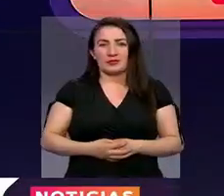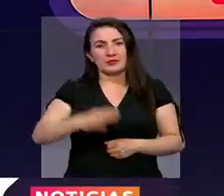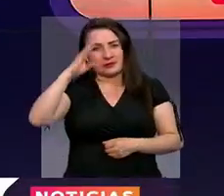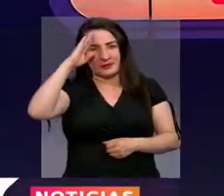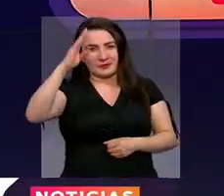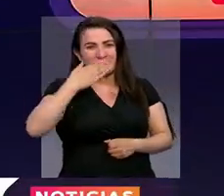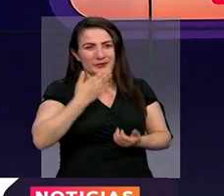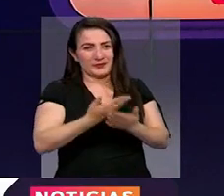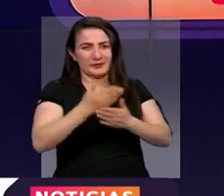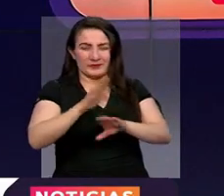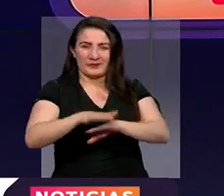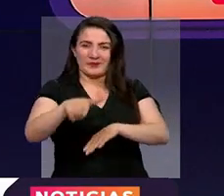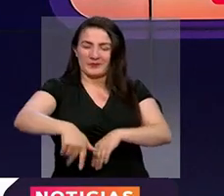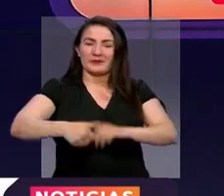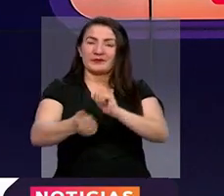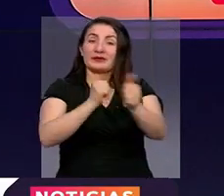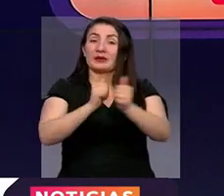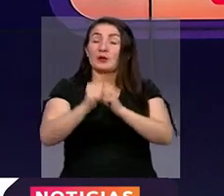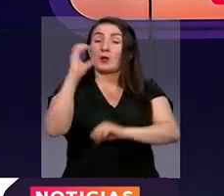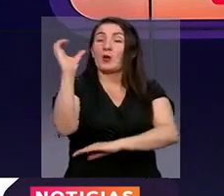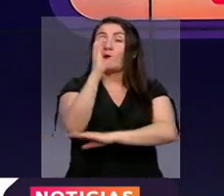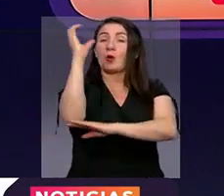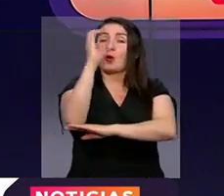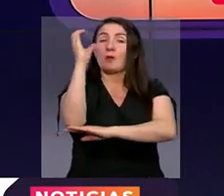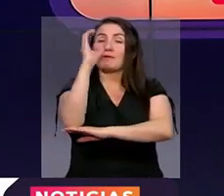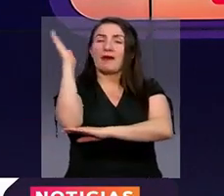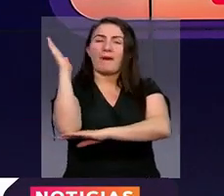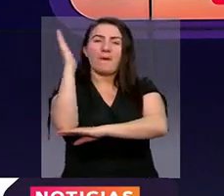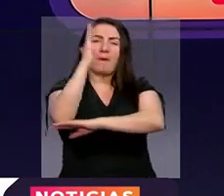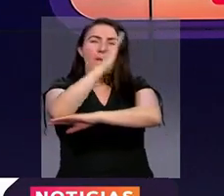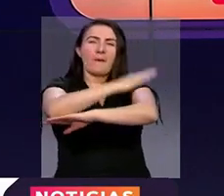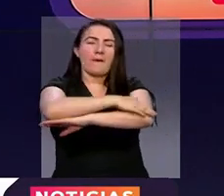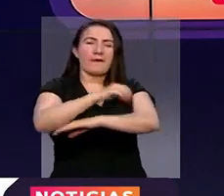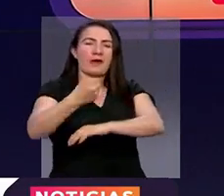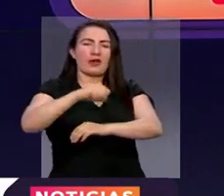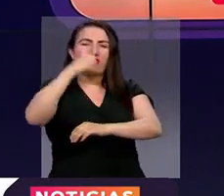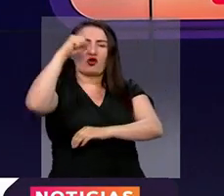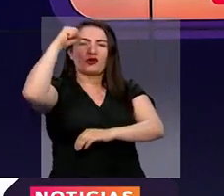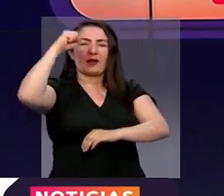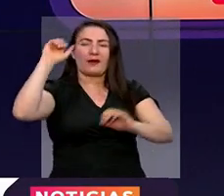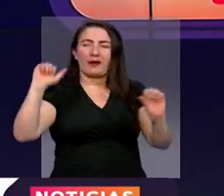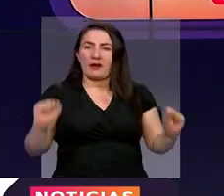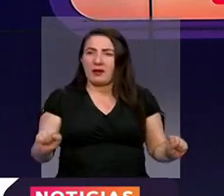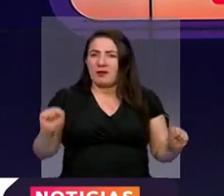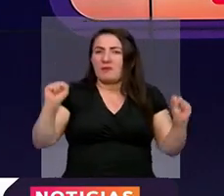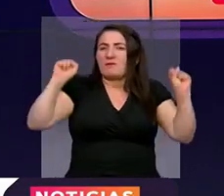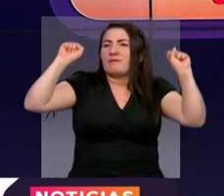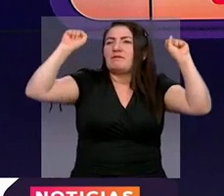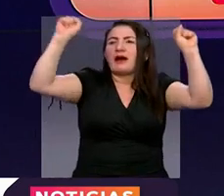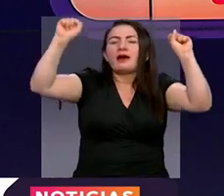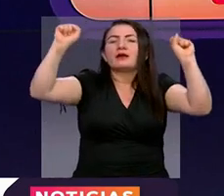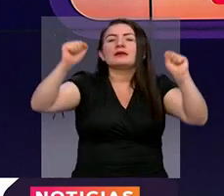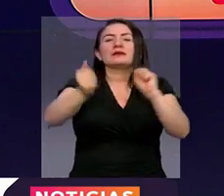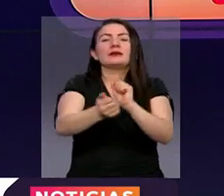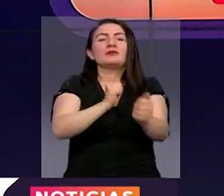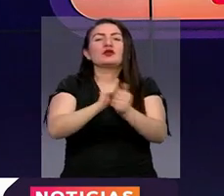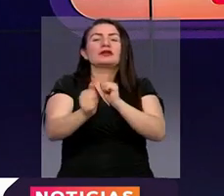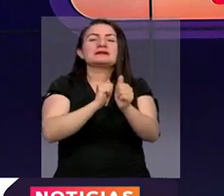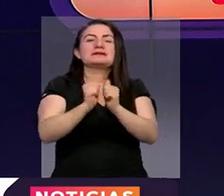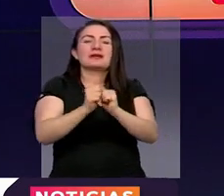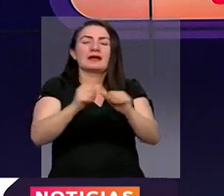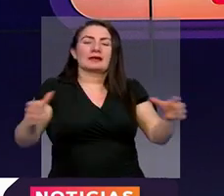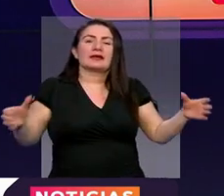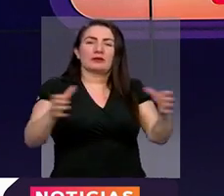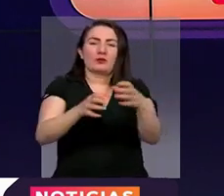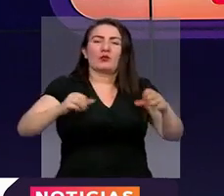Hola, ¿qué tal? Bienvenidos a los deportes. Colombia tuvo otra jornada dorada en el Panamericano de levantamiento de pesas. El deportista del equipo